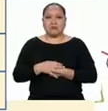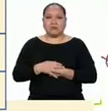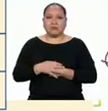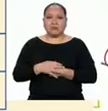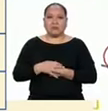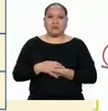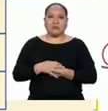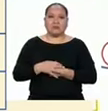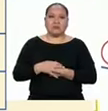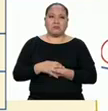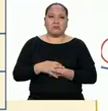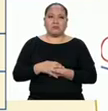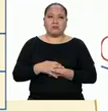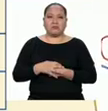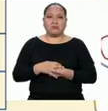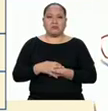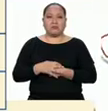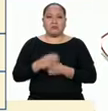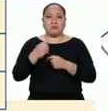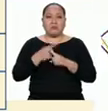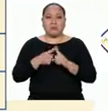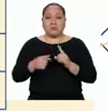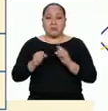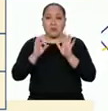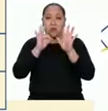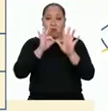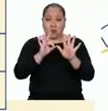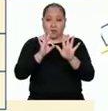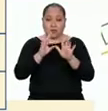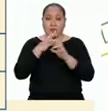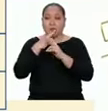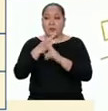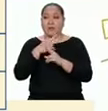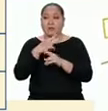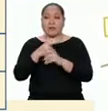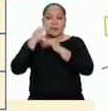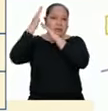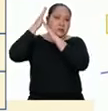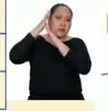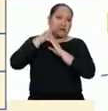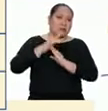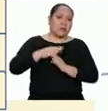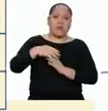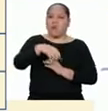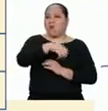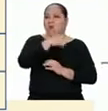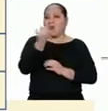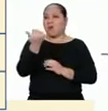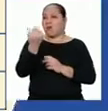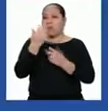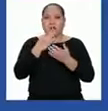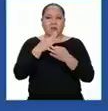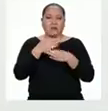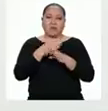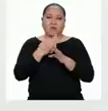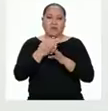condición económica. Pero 8 personas respondieron que fueron discriminadas por otra